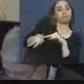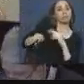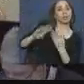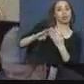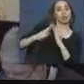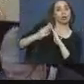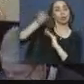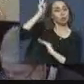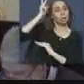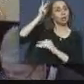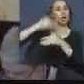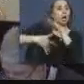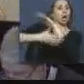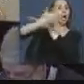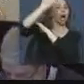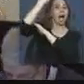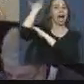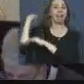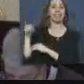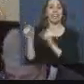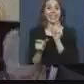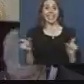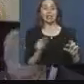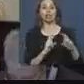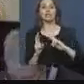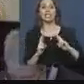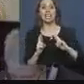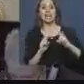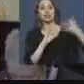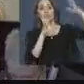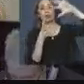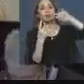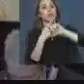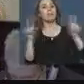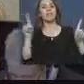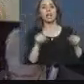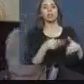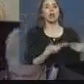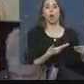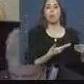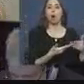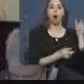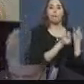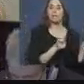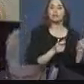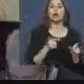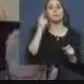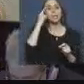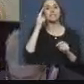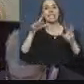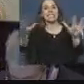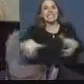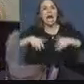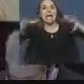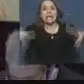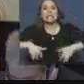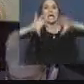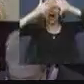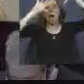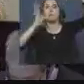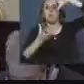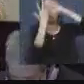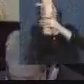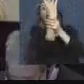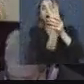Hace mucho han tenido una relación distinta con nuestro planeta, no una mera fuente de recursos a explotar, sino una